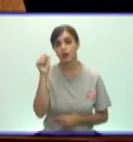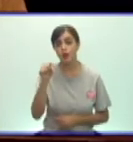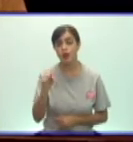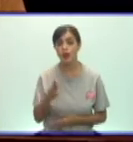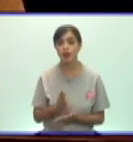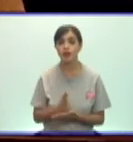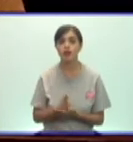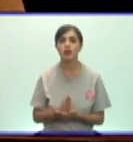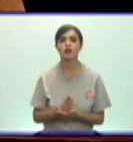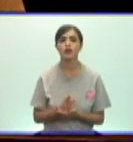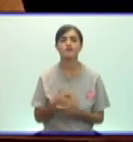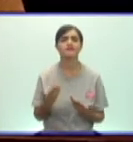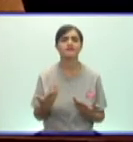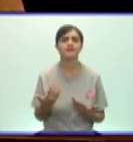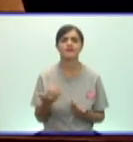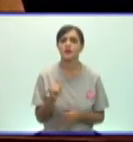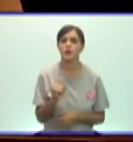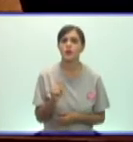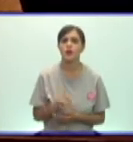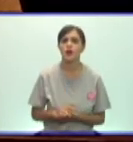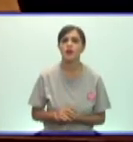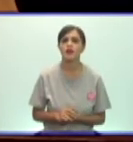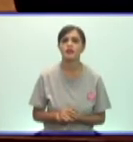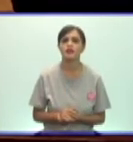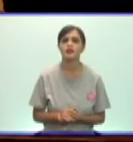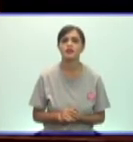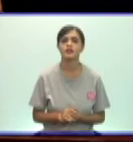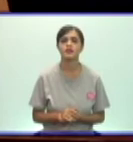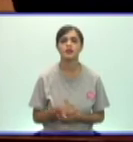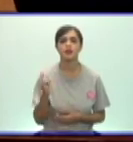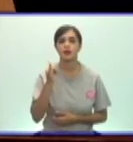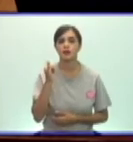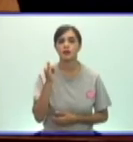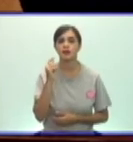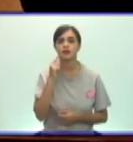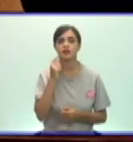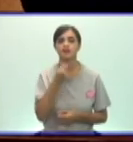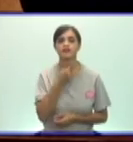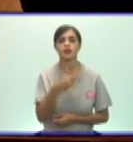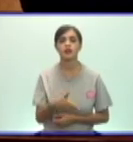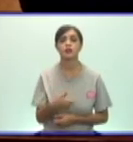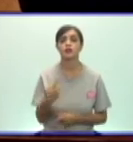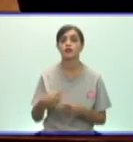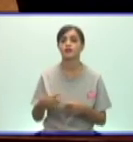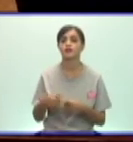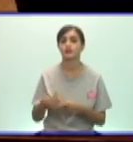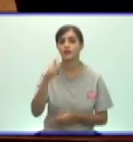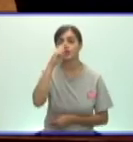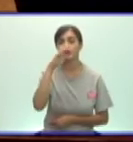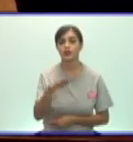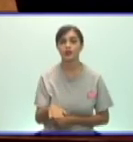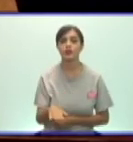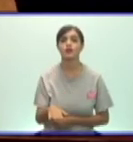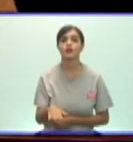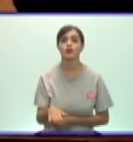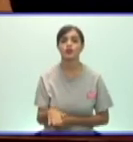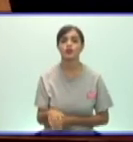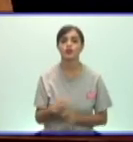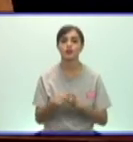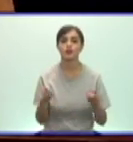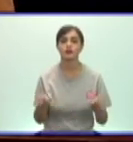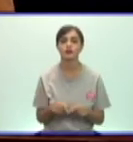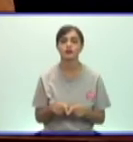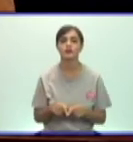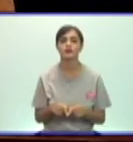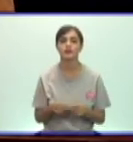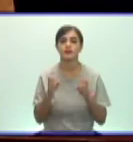una película también que va a ejemplificar la vivencia también de otro niño en un campo de concentración que se llama La vida es